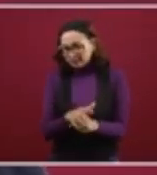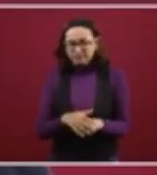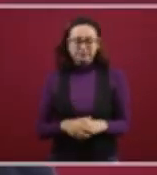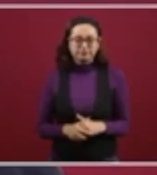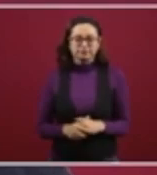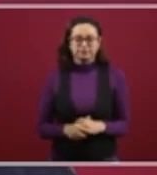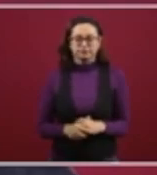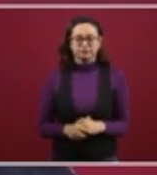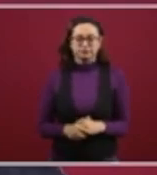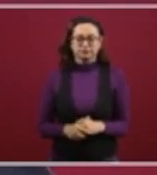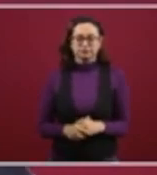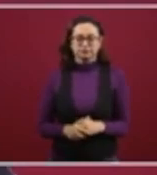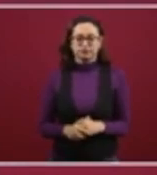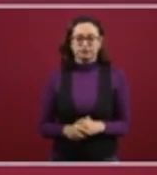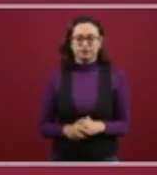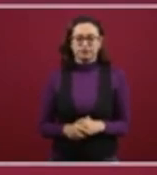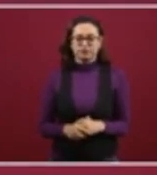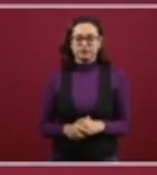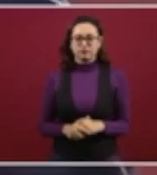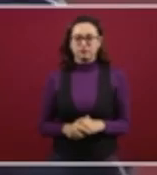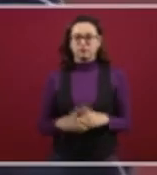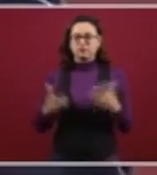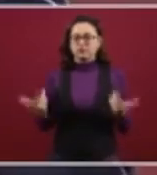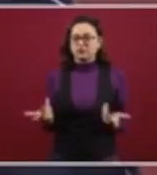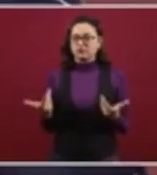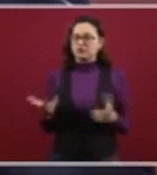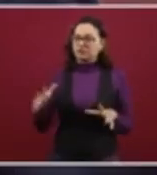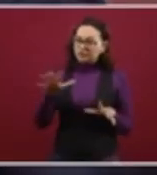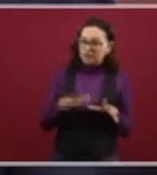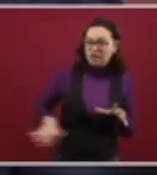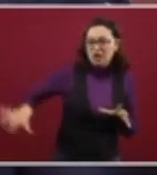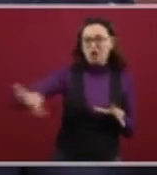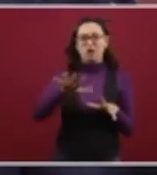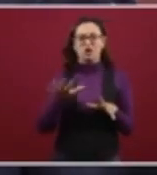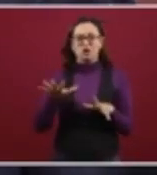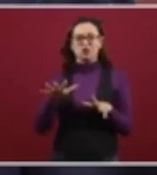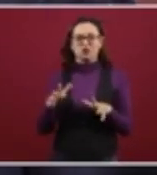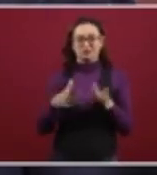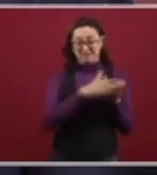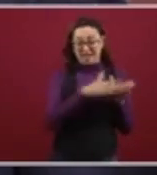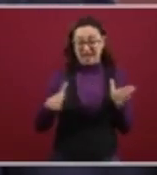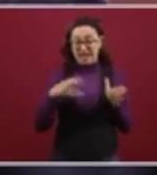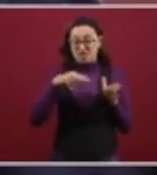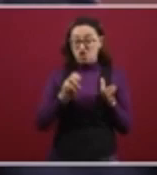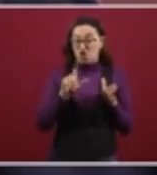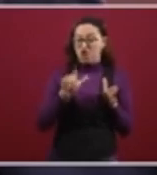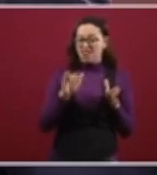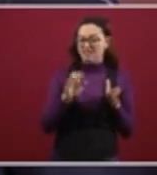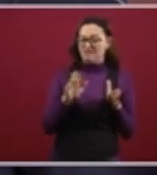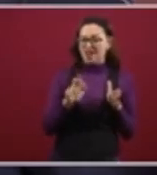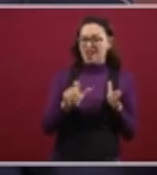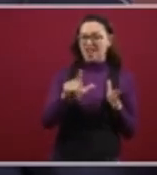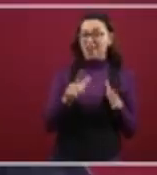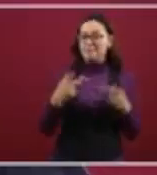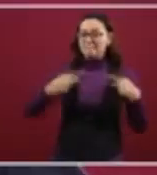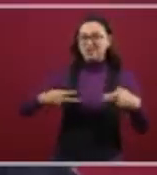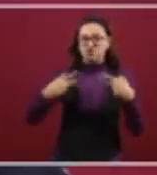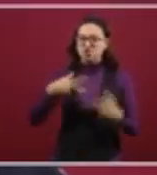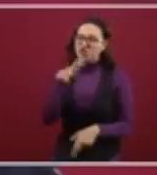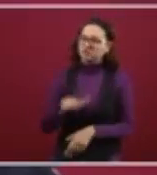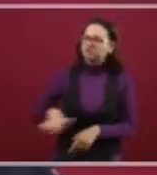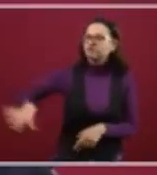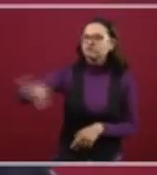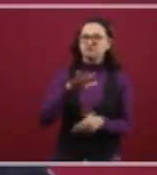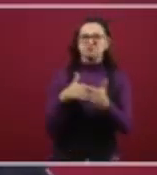para medir el grado de descomposición que hubo durante el periodo neoliberal, de descomposición social,